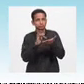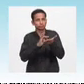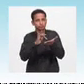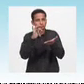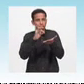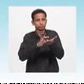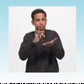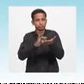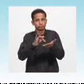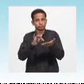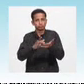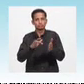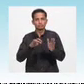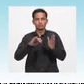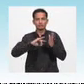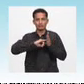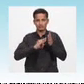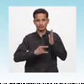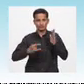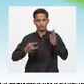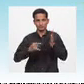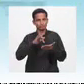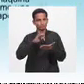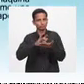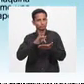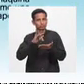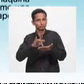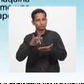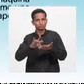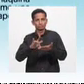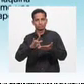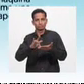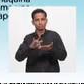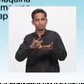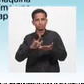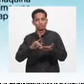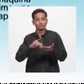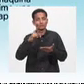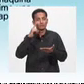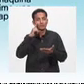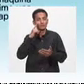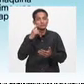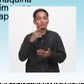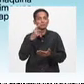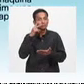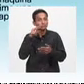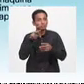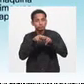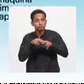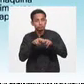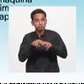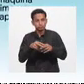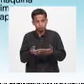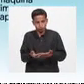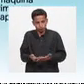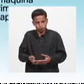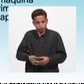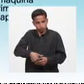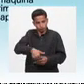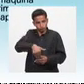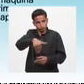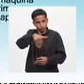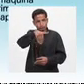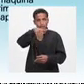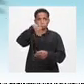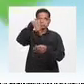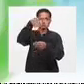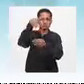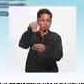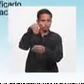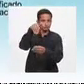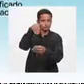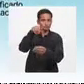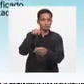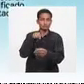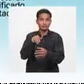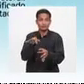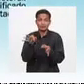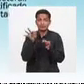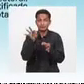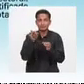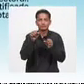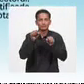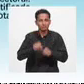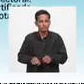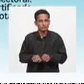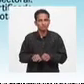digital de las urnas electrónicas para luego proceder a verificar e imprimir el comprobante de sufragio digital solo en este